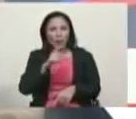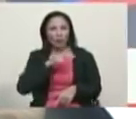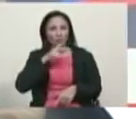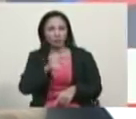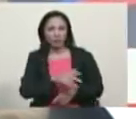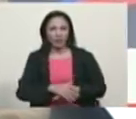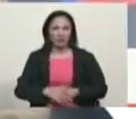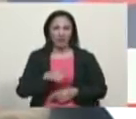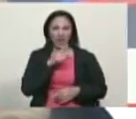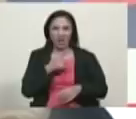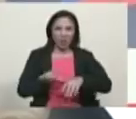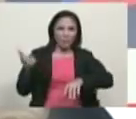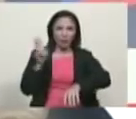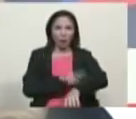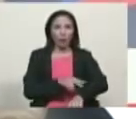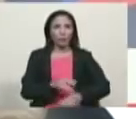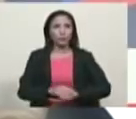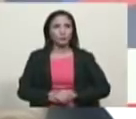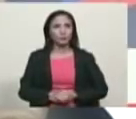como dice Javier.